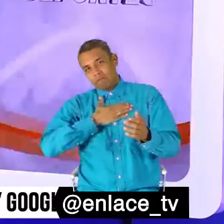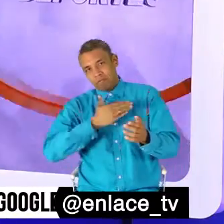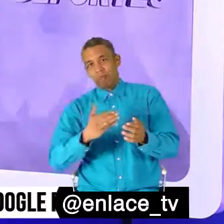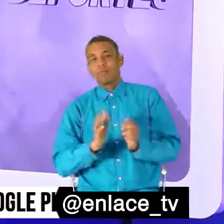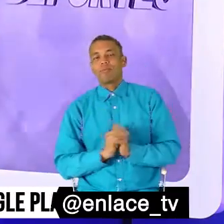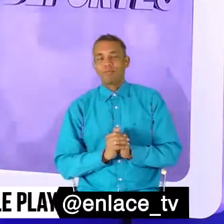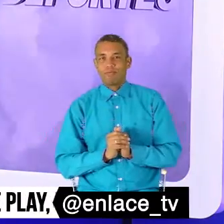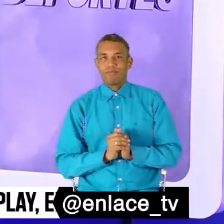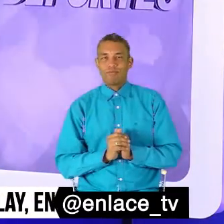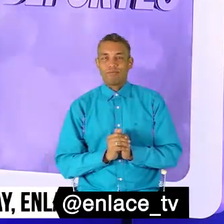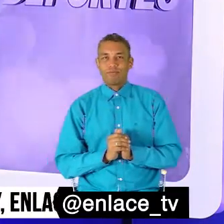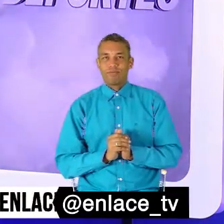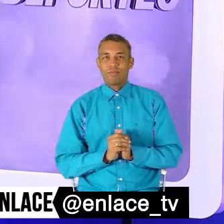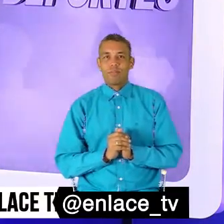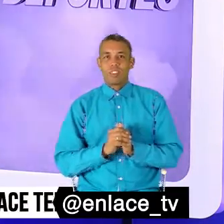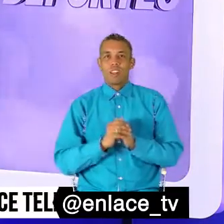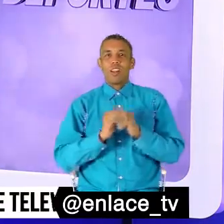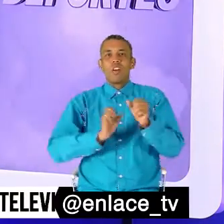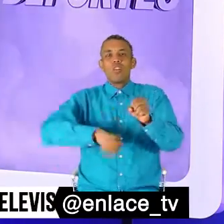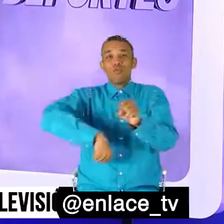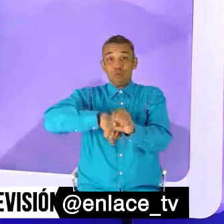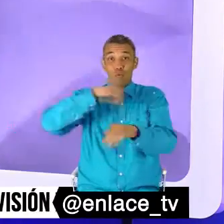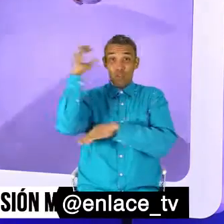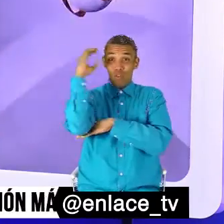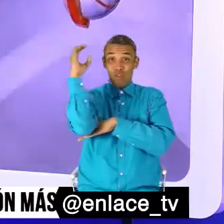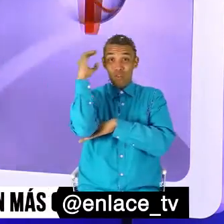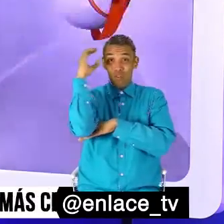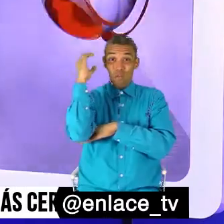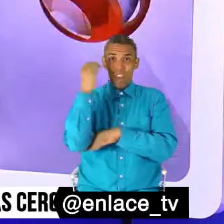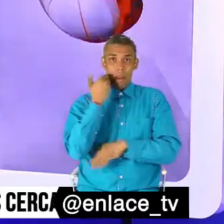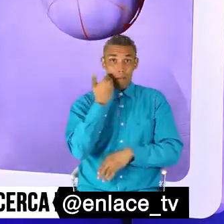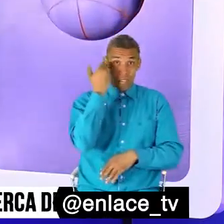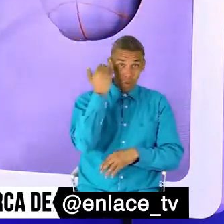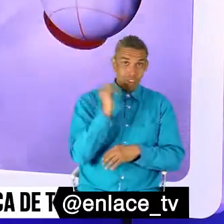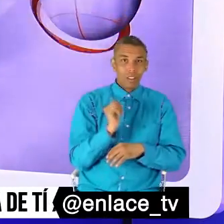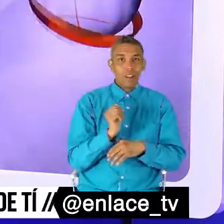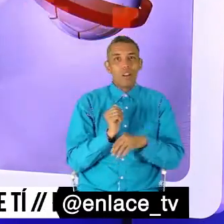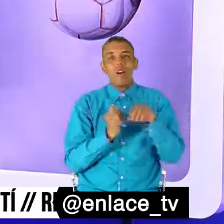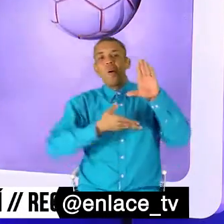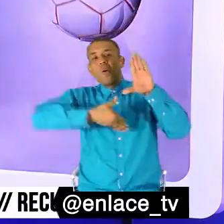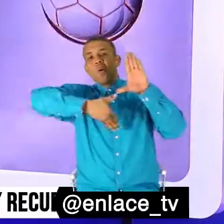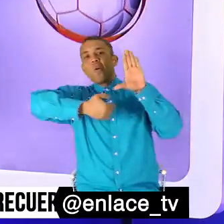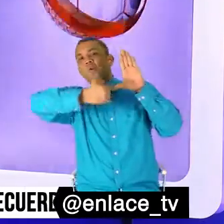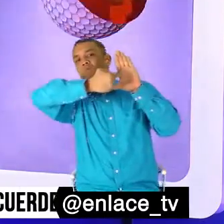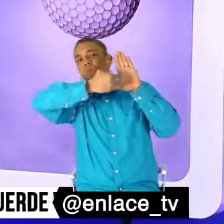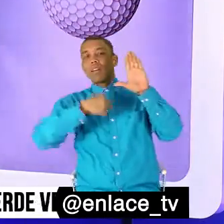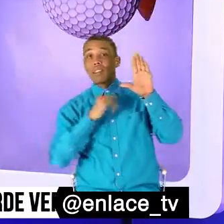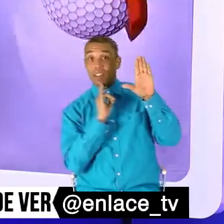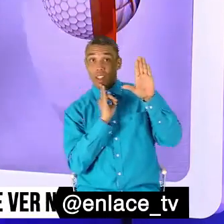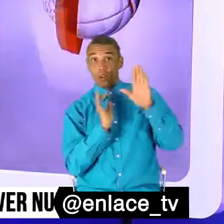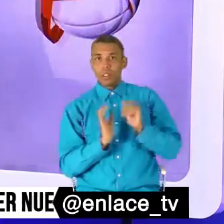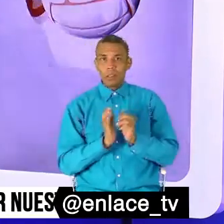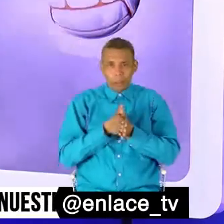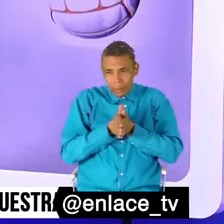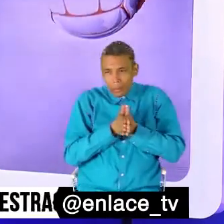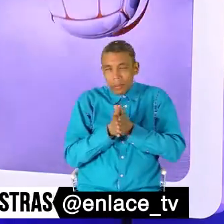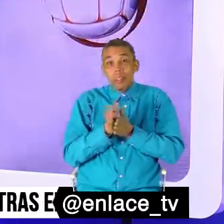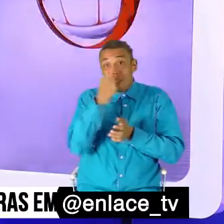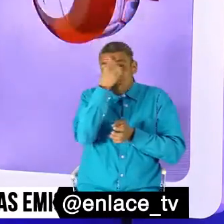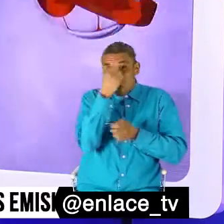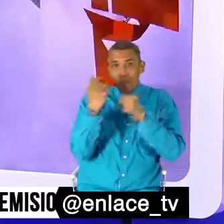un día más de trabajo de la Selección Colombia de Mayores, la cual trabaja en los Estados Unidos pensando primero en el día domingo, el partido